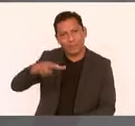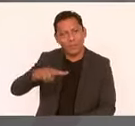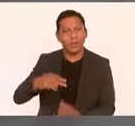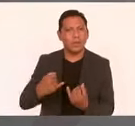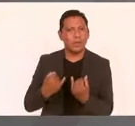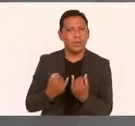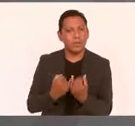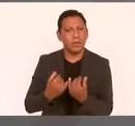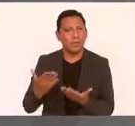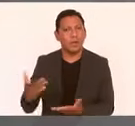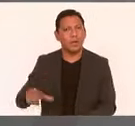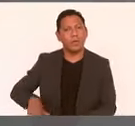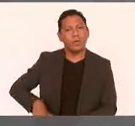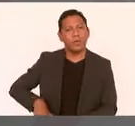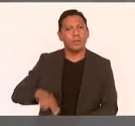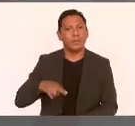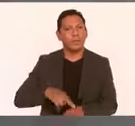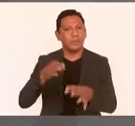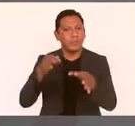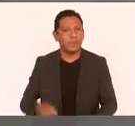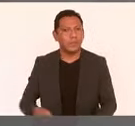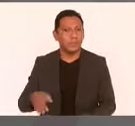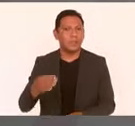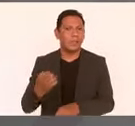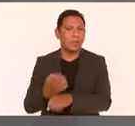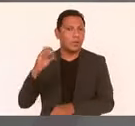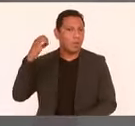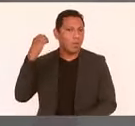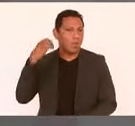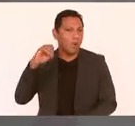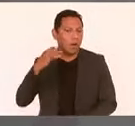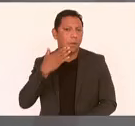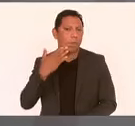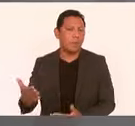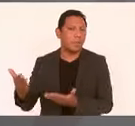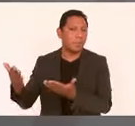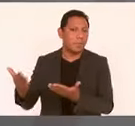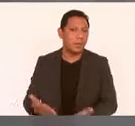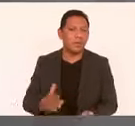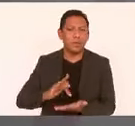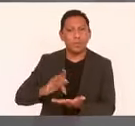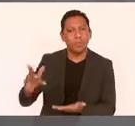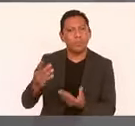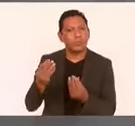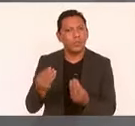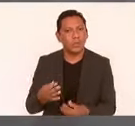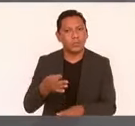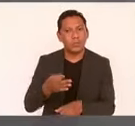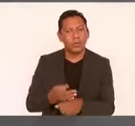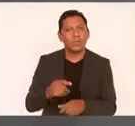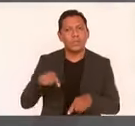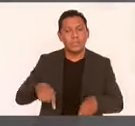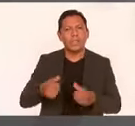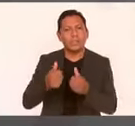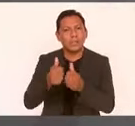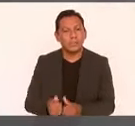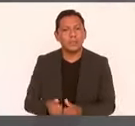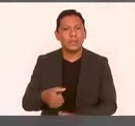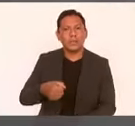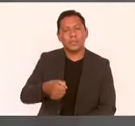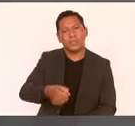manera al gobernador constitucional de Oaxaca, Alejandro Ismael Murat Hinojosa. Muchas gracias por estar aquí.